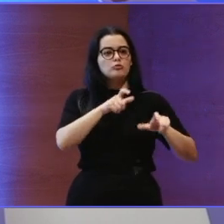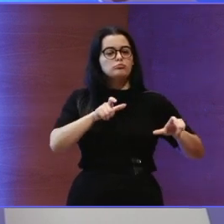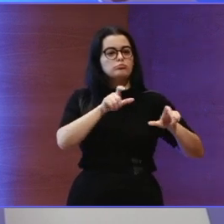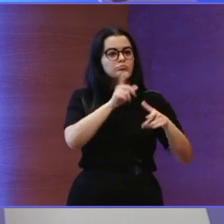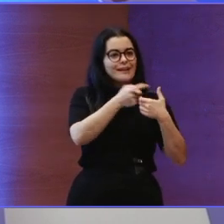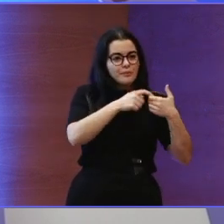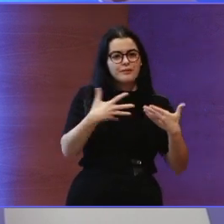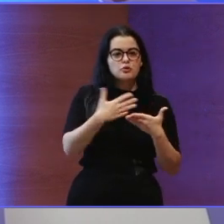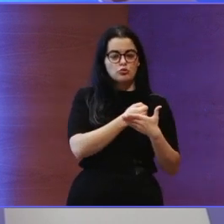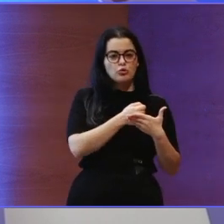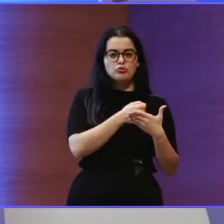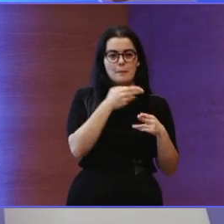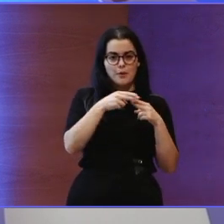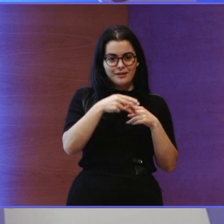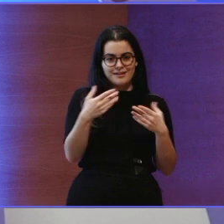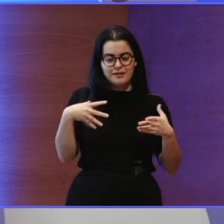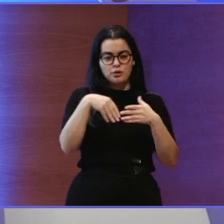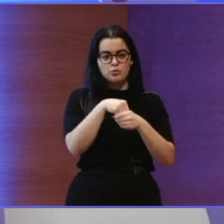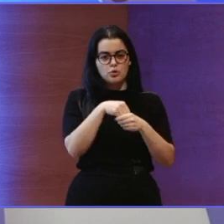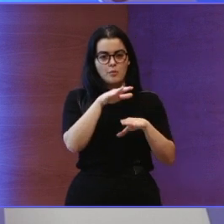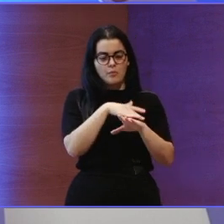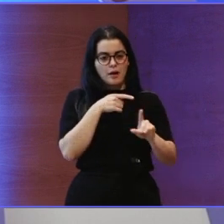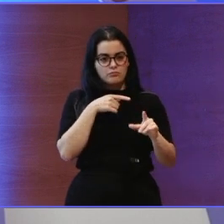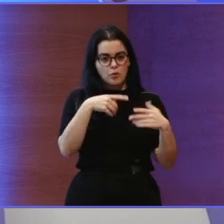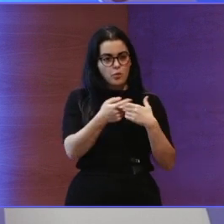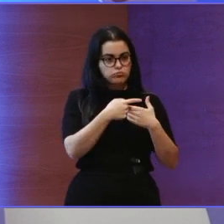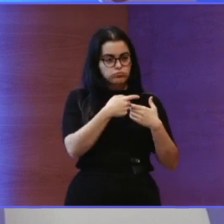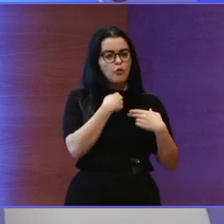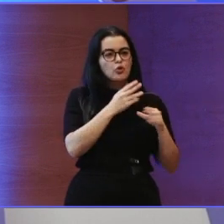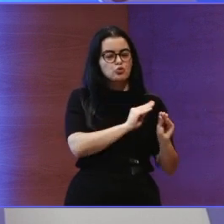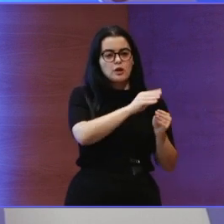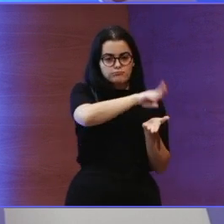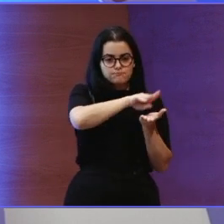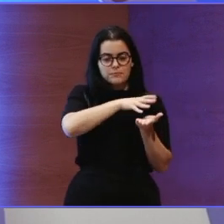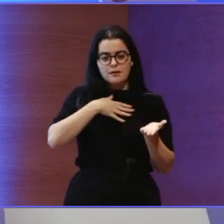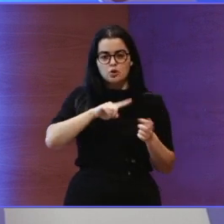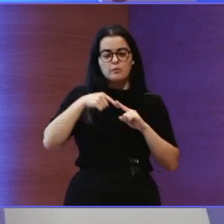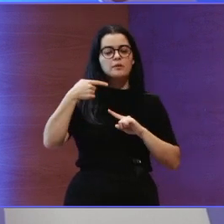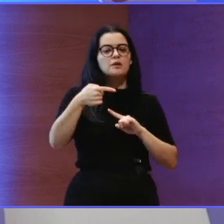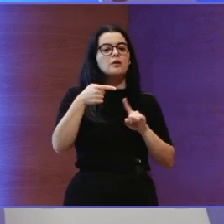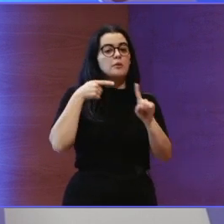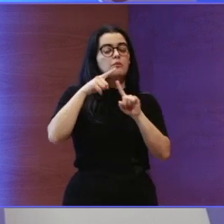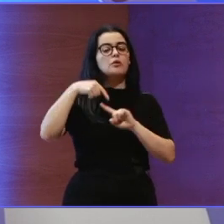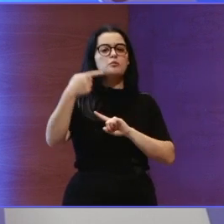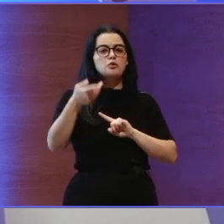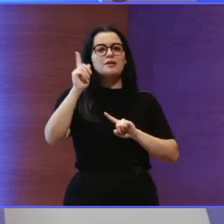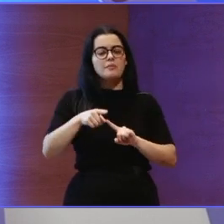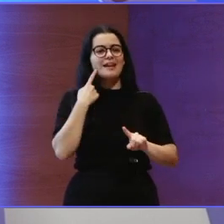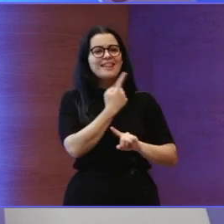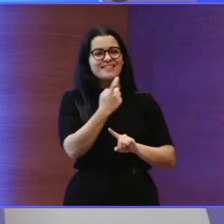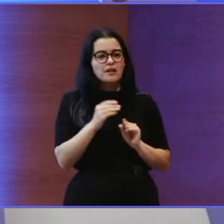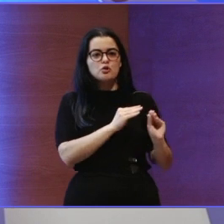Implicados En las políticas de inclusión para construir un sistema de evaluación Que responda también a sus